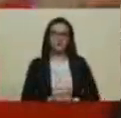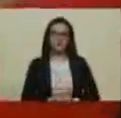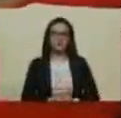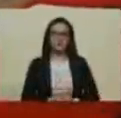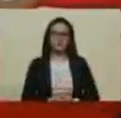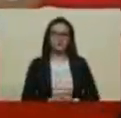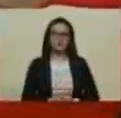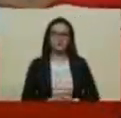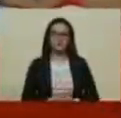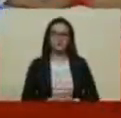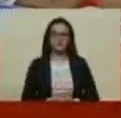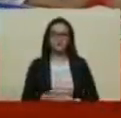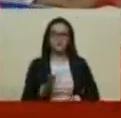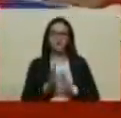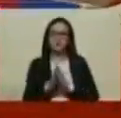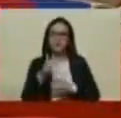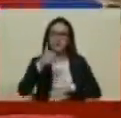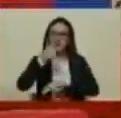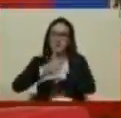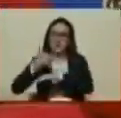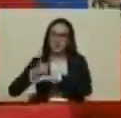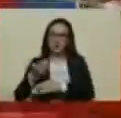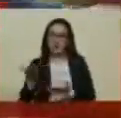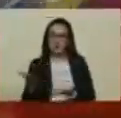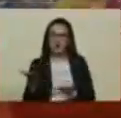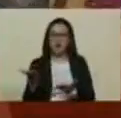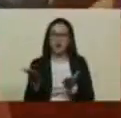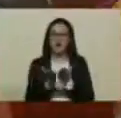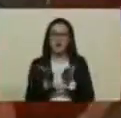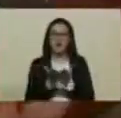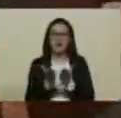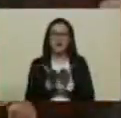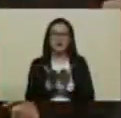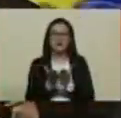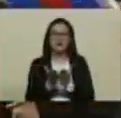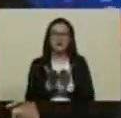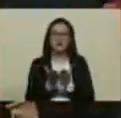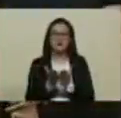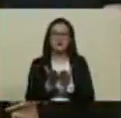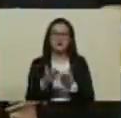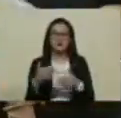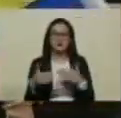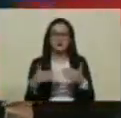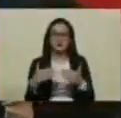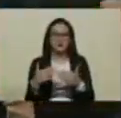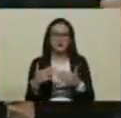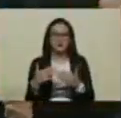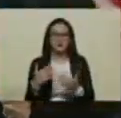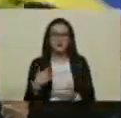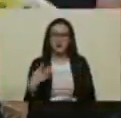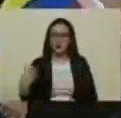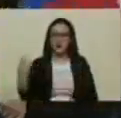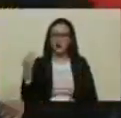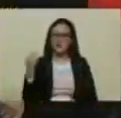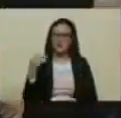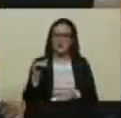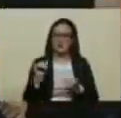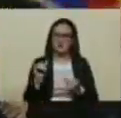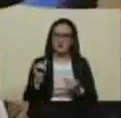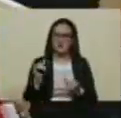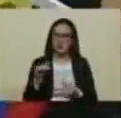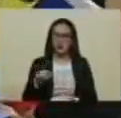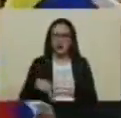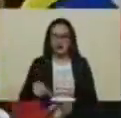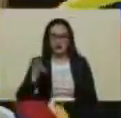la directora de este plantel puede hablarle por aproximadamente de lo que venimos construyendo aquí en el